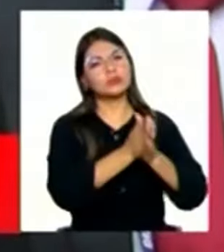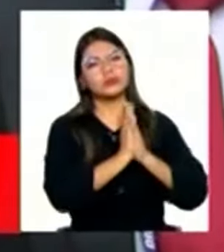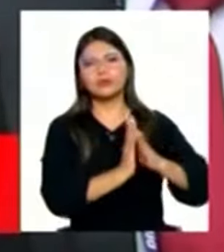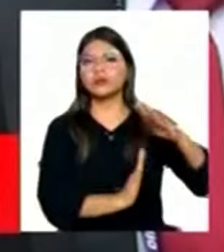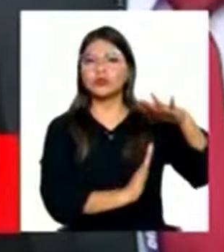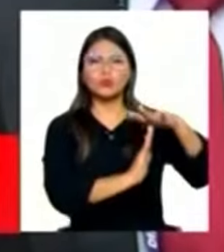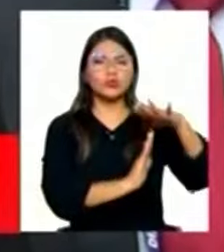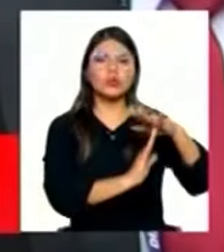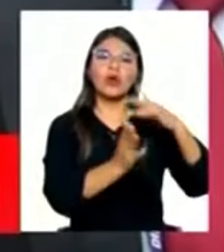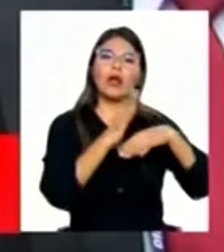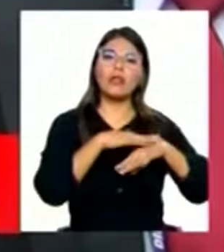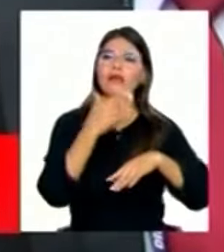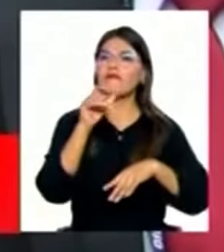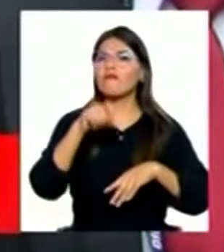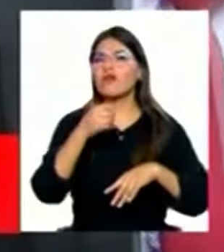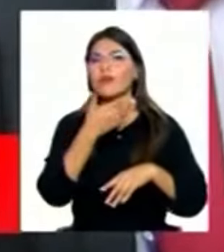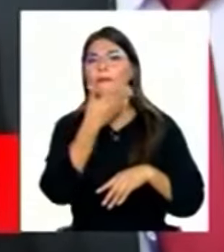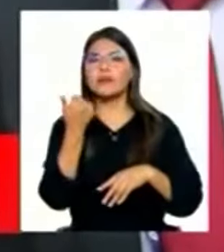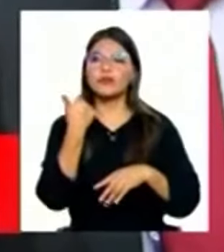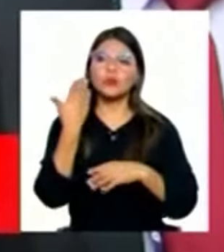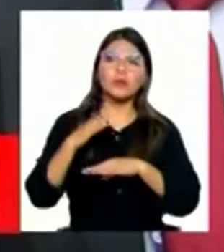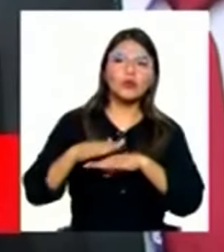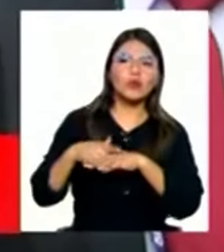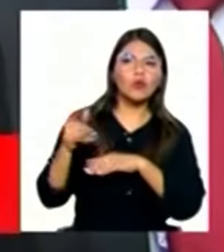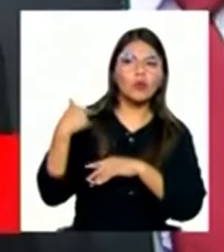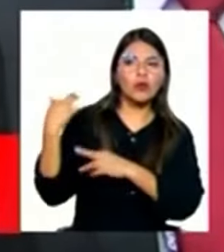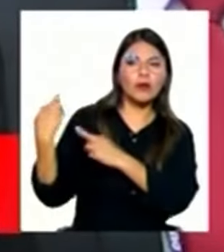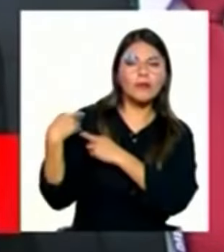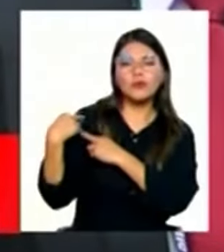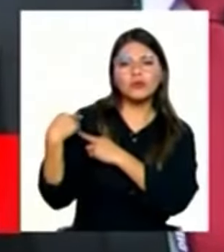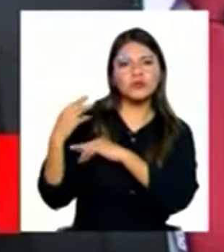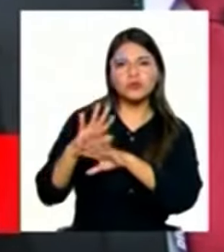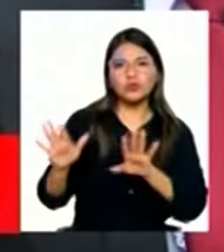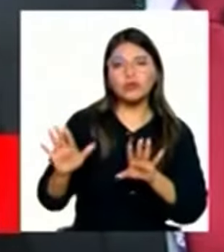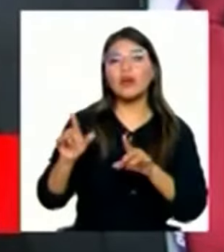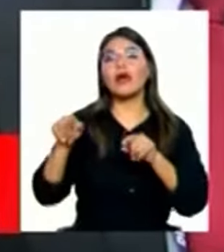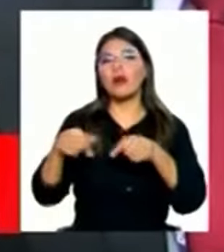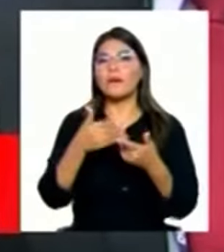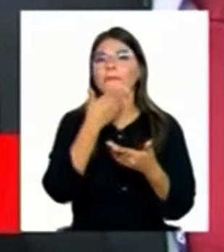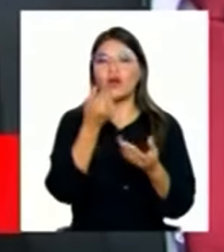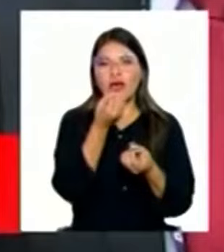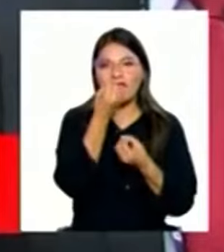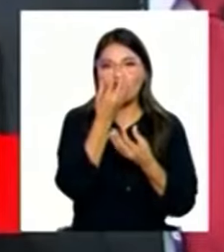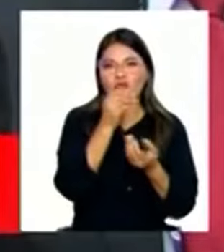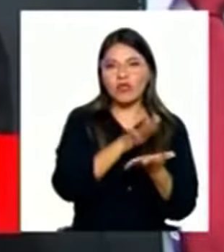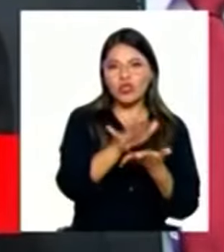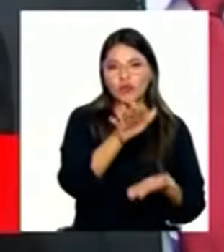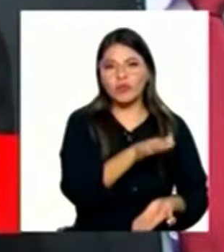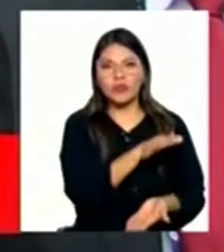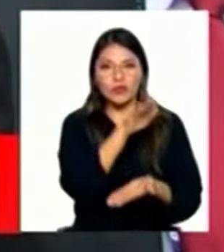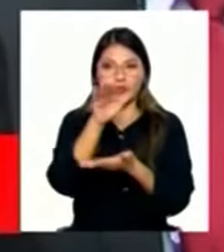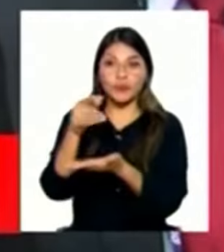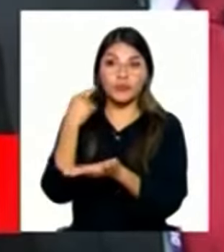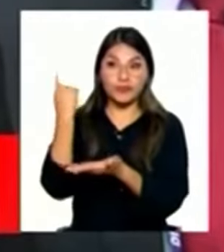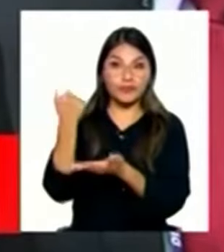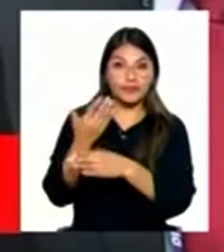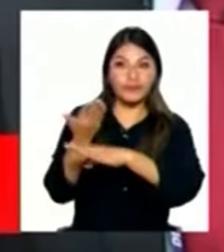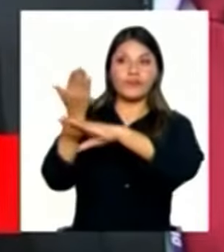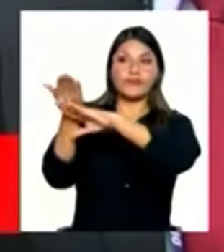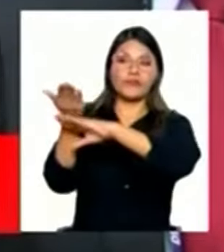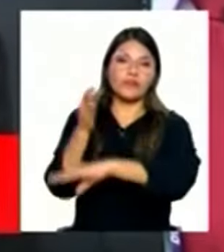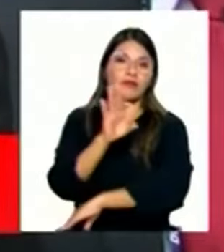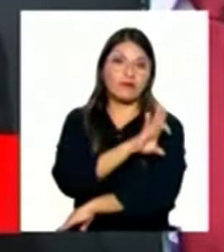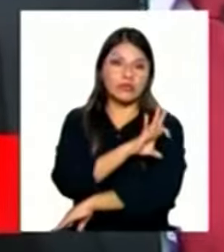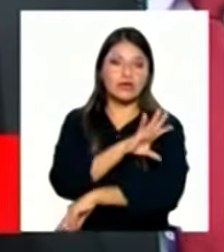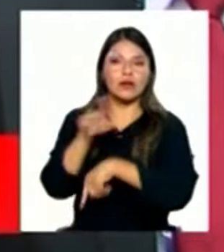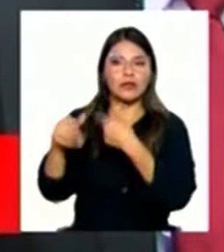por acciones de tutela que han planteado, lo cual se va a elevar un informe correspondiente al despacho de la Fiscalía de la Nación